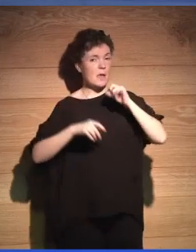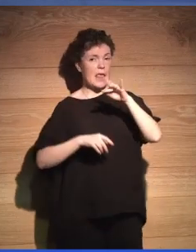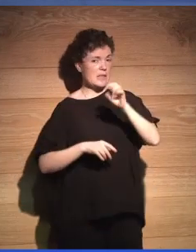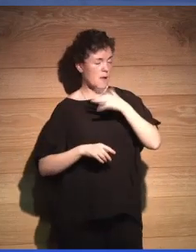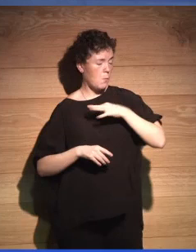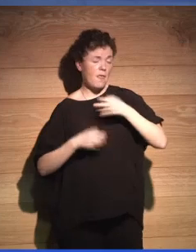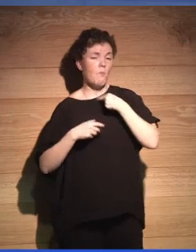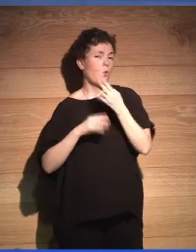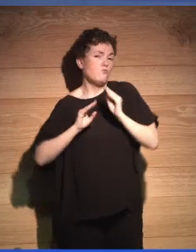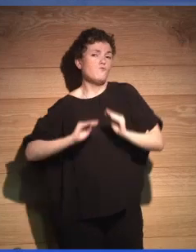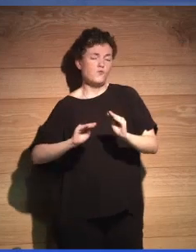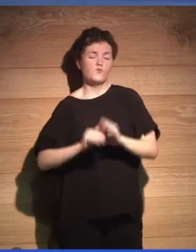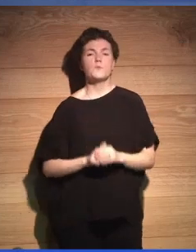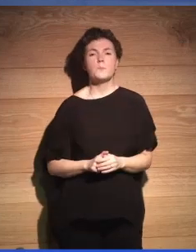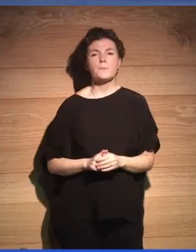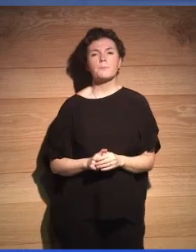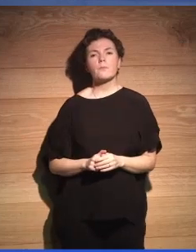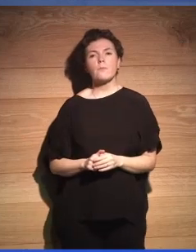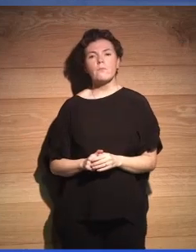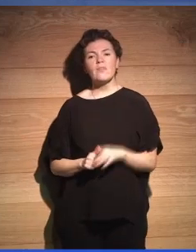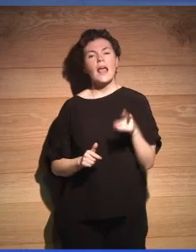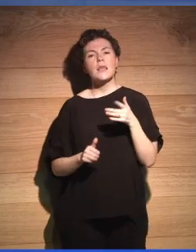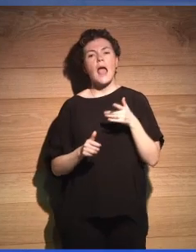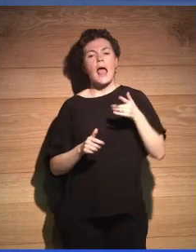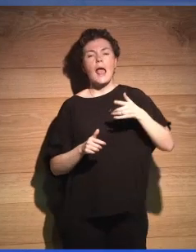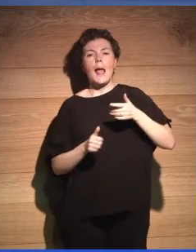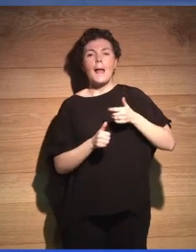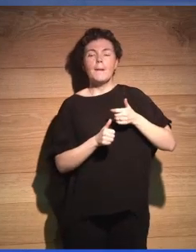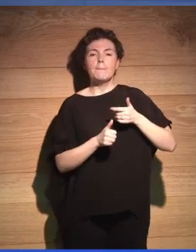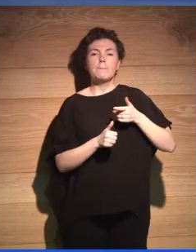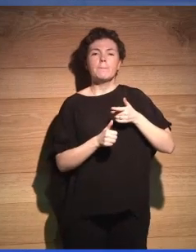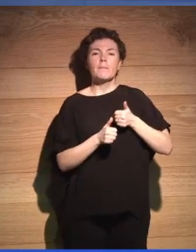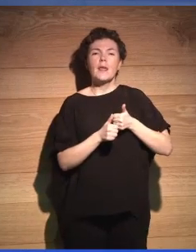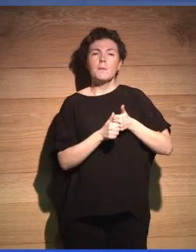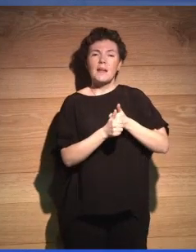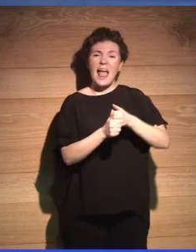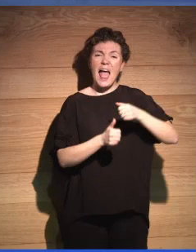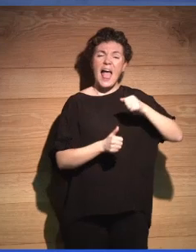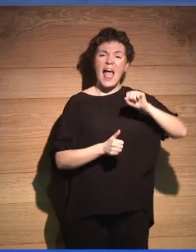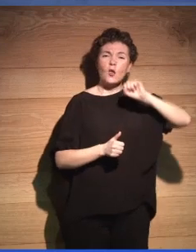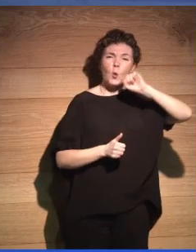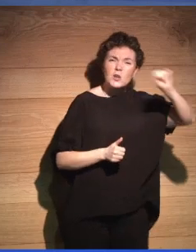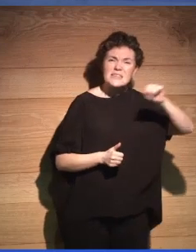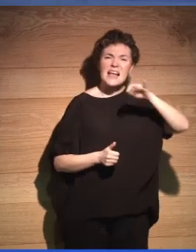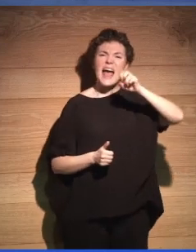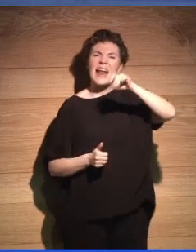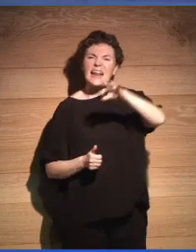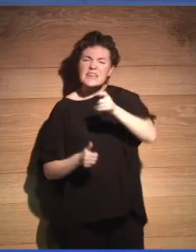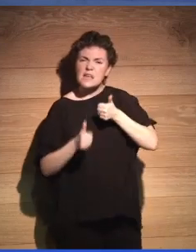Ilsa. Y aunque había sido perseguida tanto por anarquistas como por